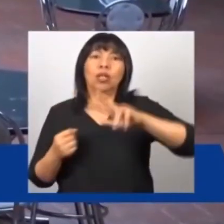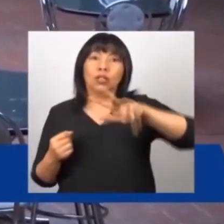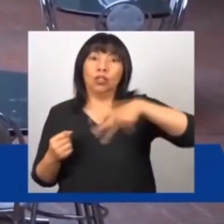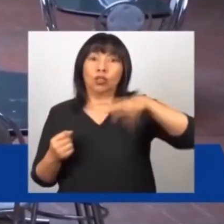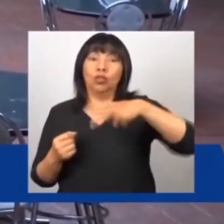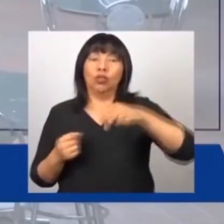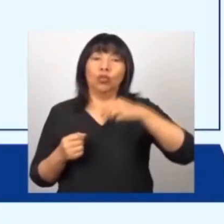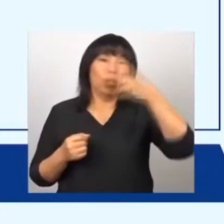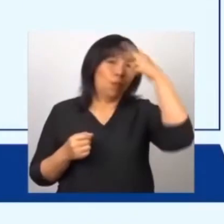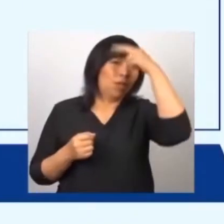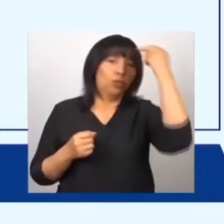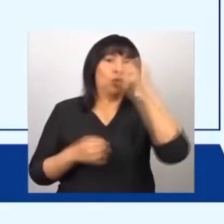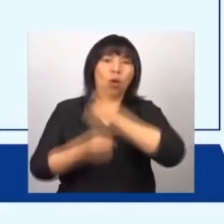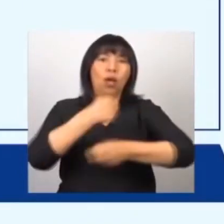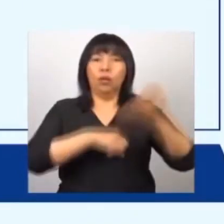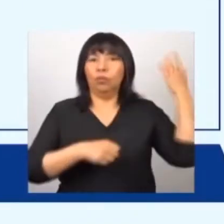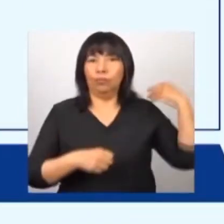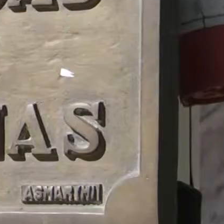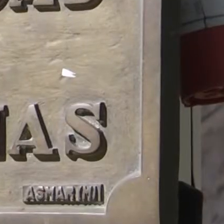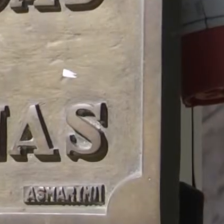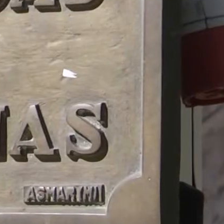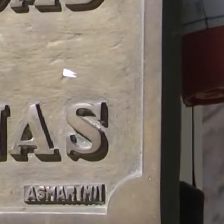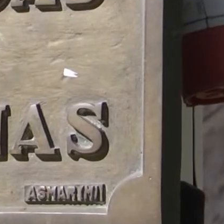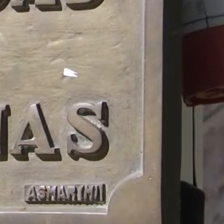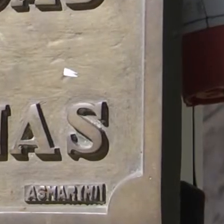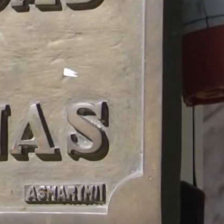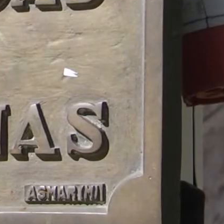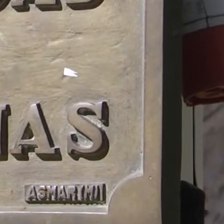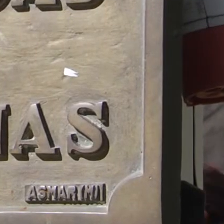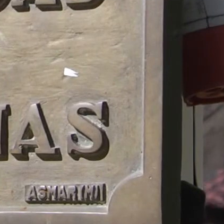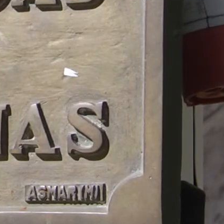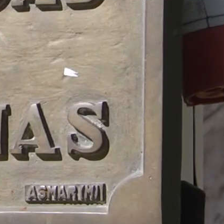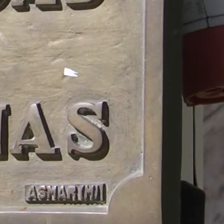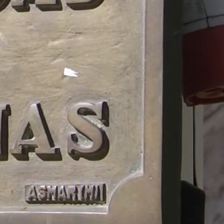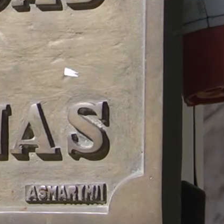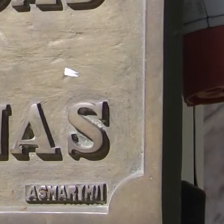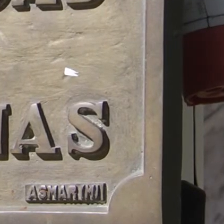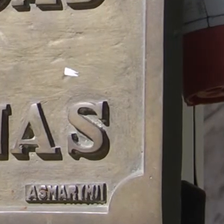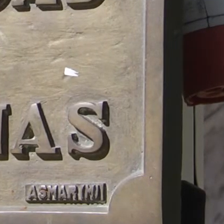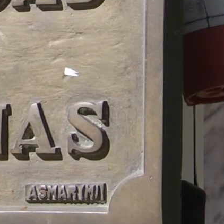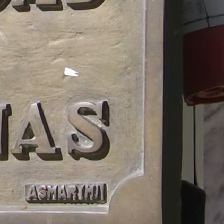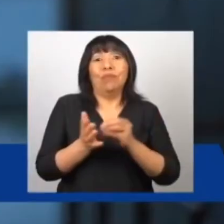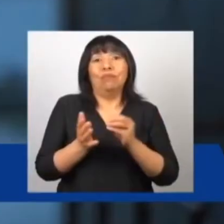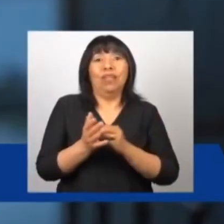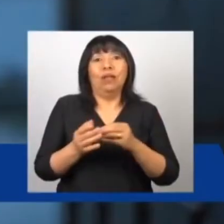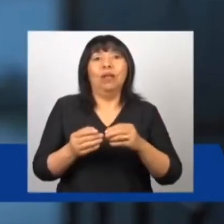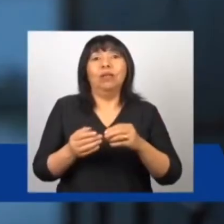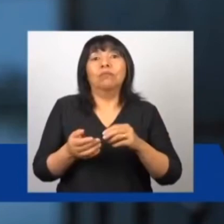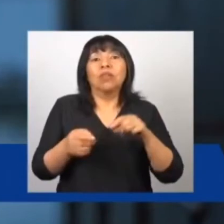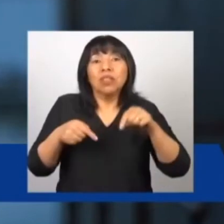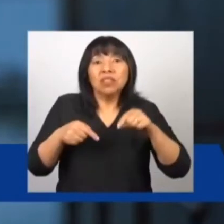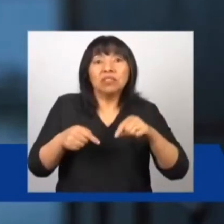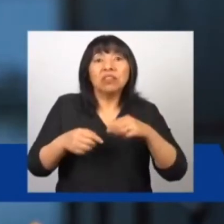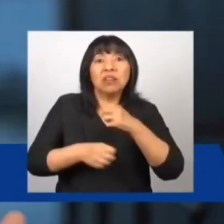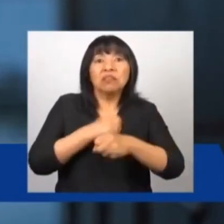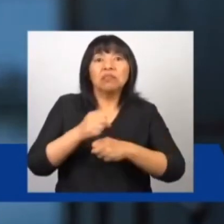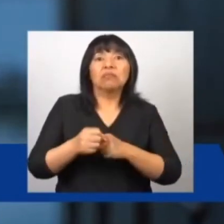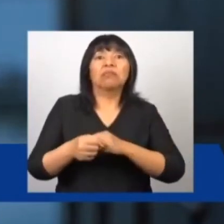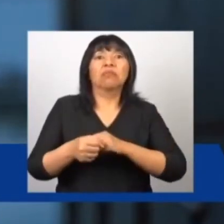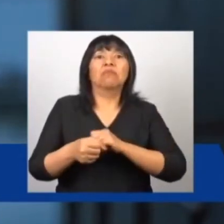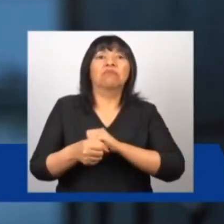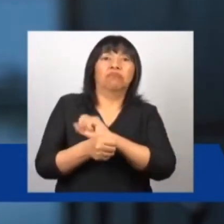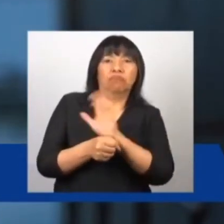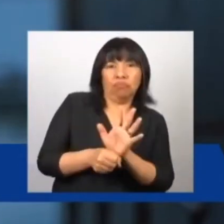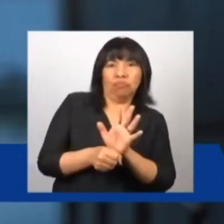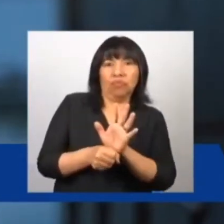de marzo del año pasado. Una cuenta pública que destacó los hitos de la gestión. Que si se hubiese mantenido el calendario electoral